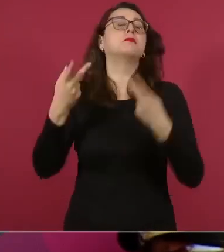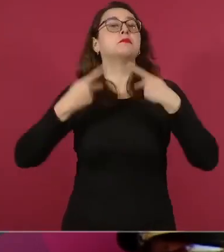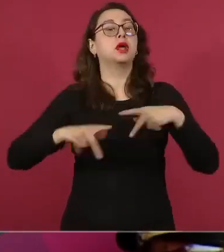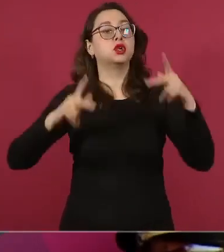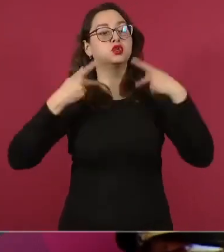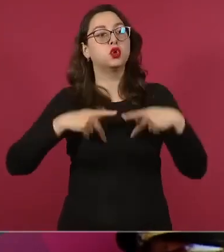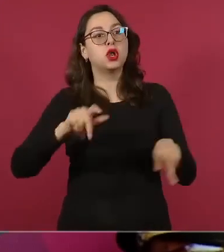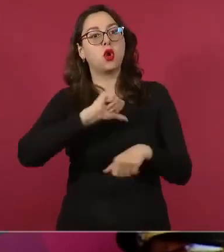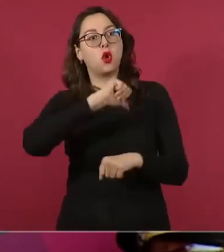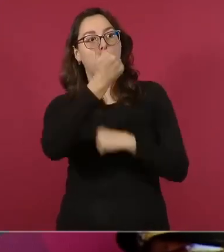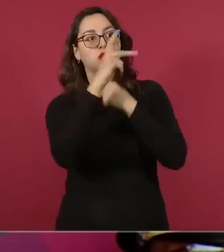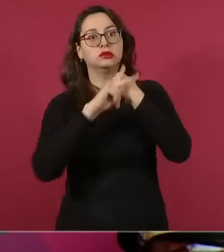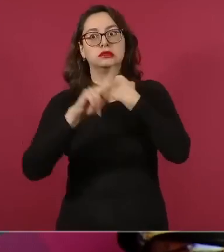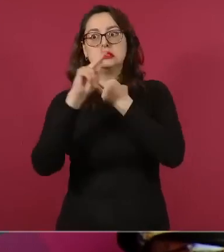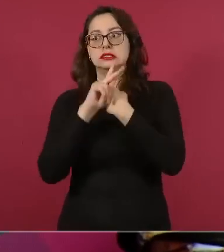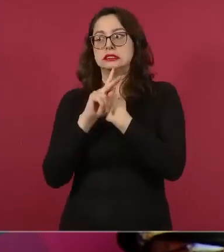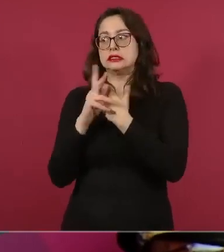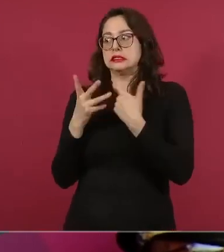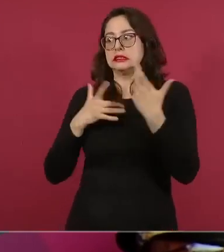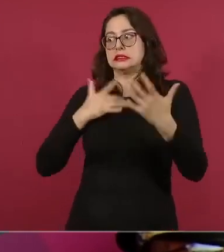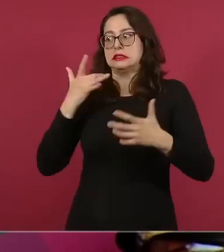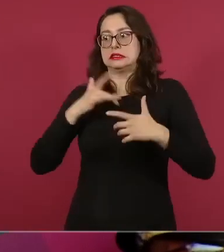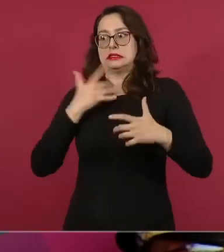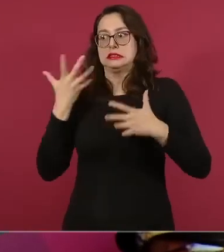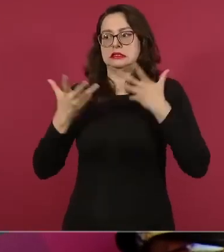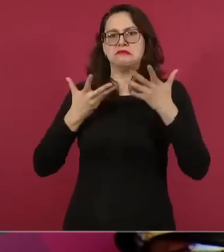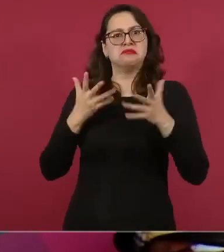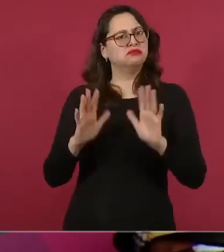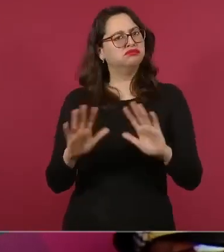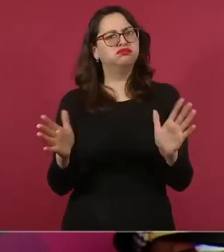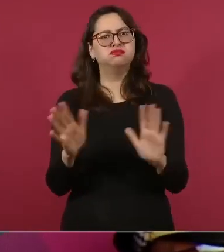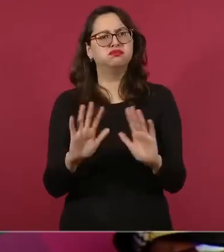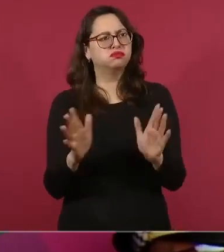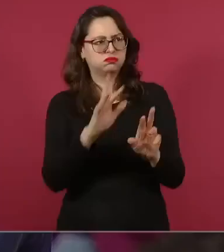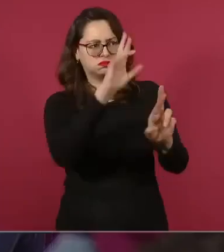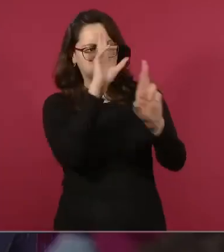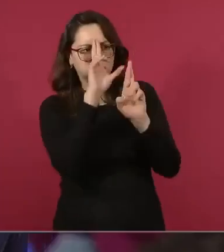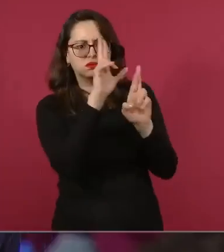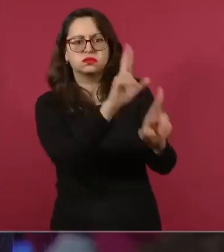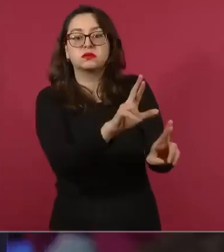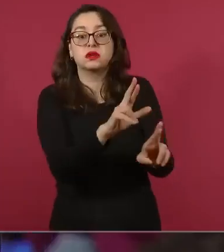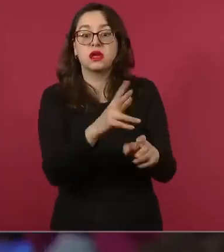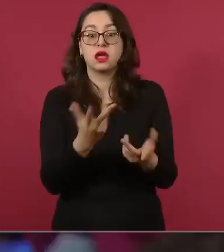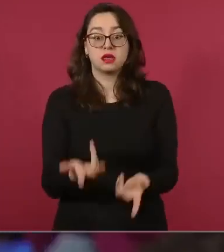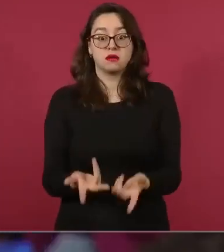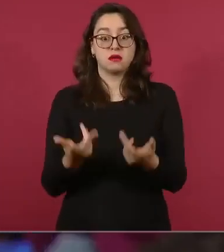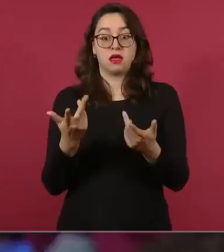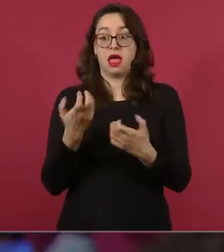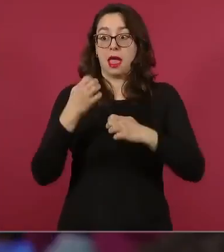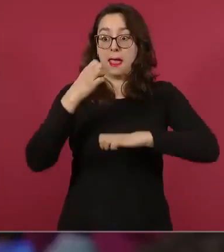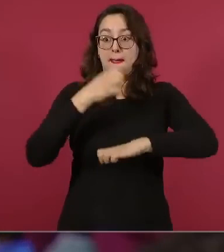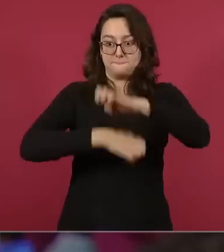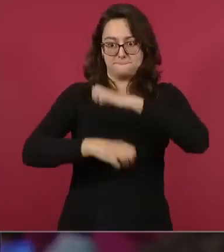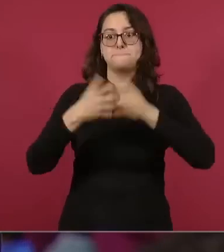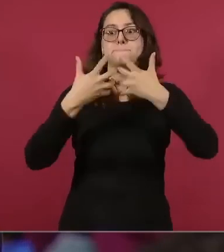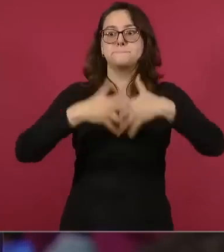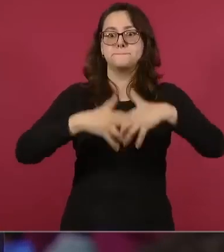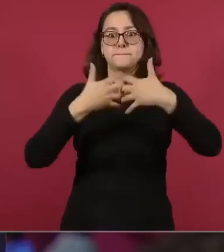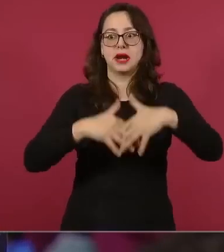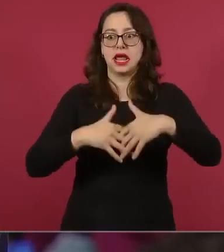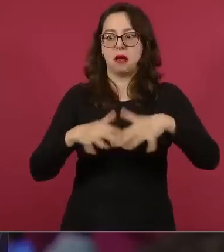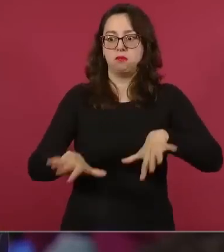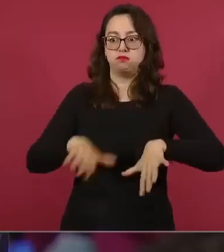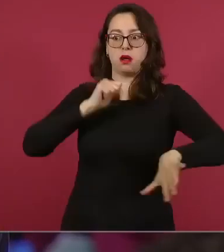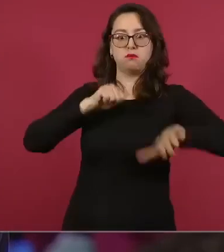extranjeros. No hubo fuga de capitales ni se debilitó la hacienda